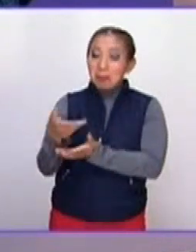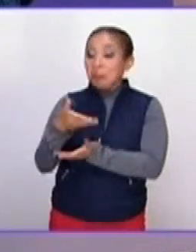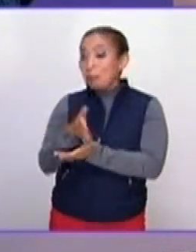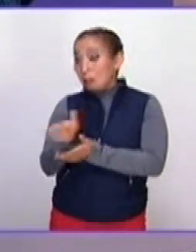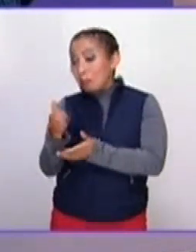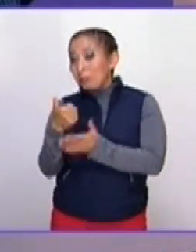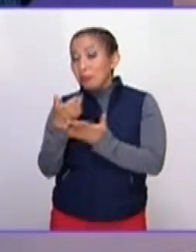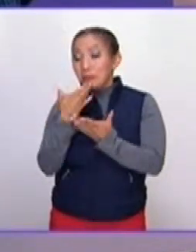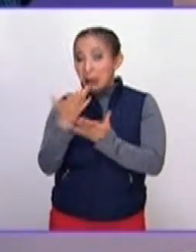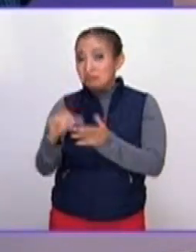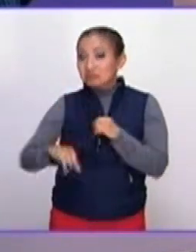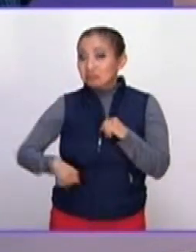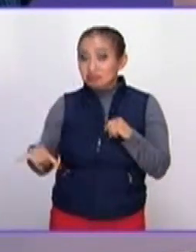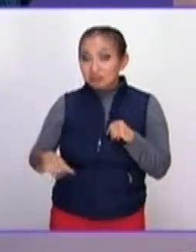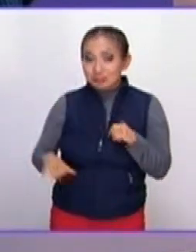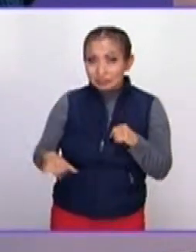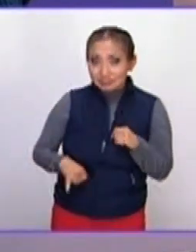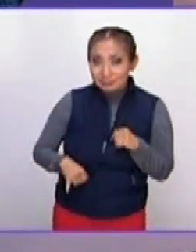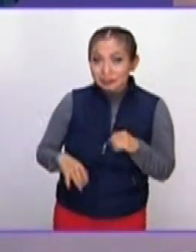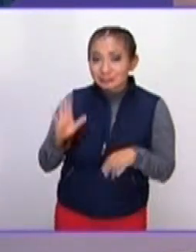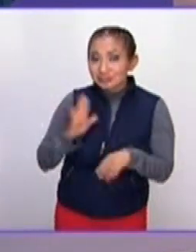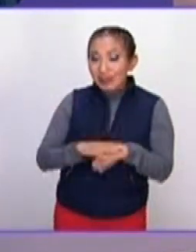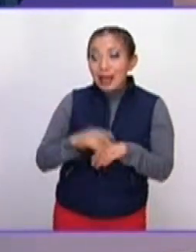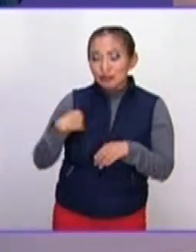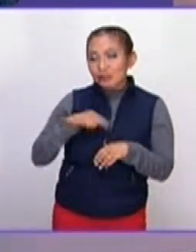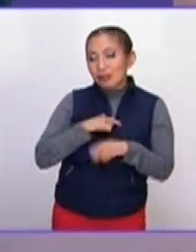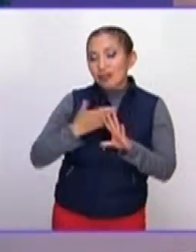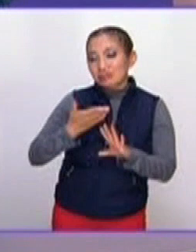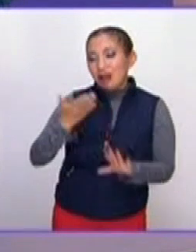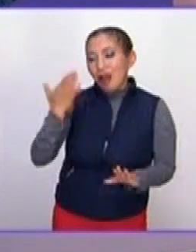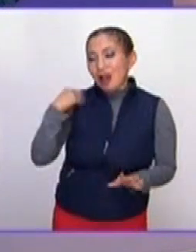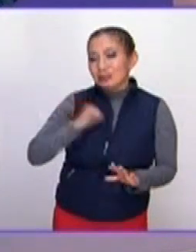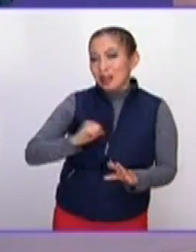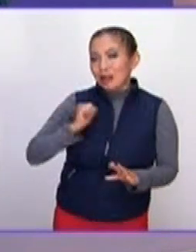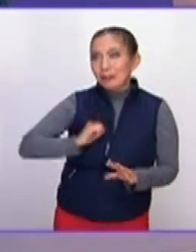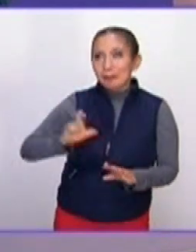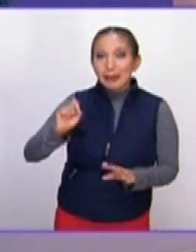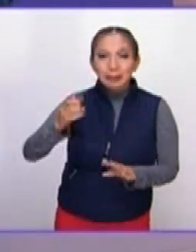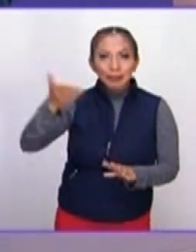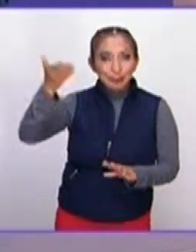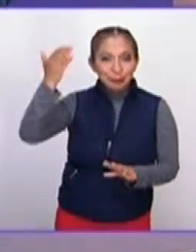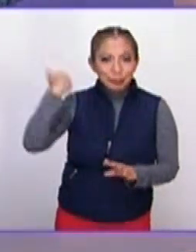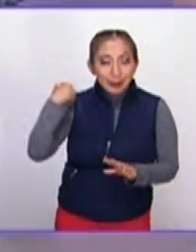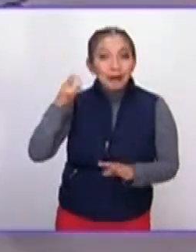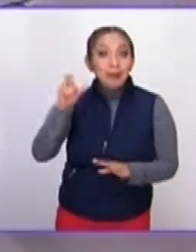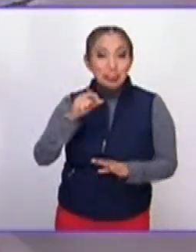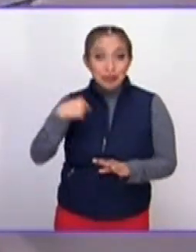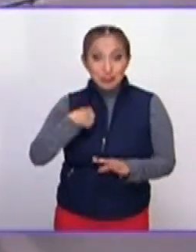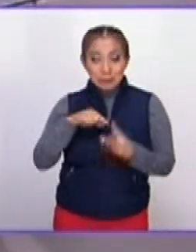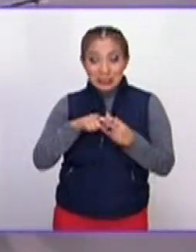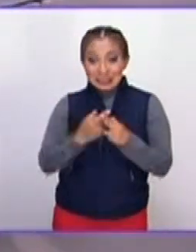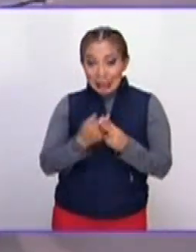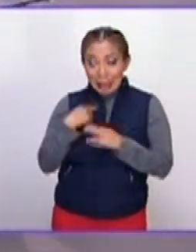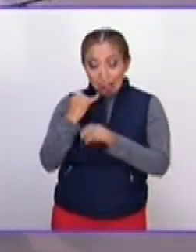caminos muy interesantes, sobre todo a los que ya somos del siglo pasado, porque cuando yo empecé a